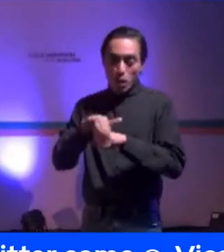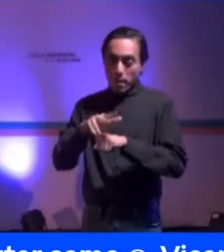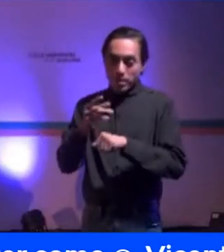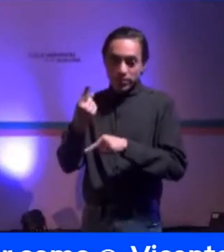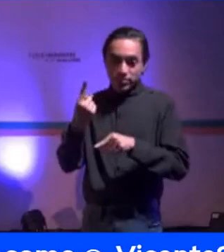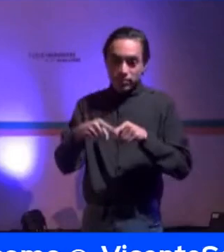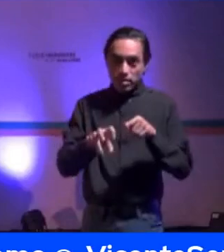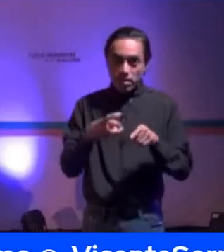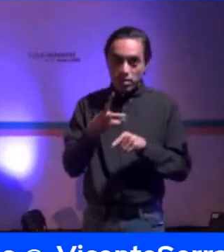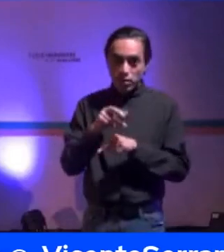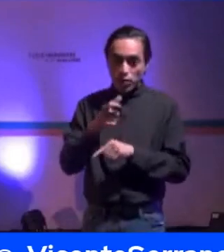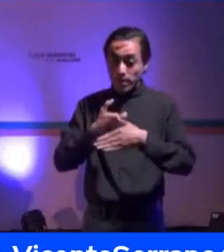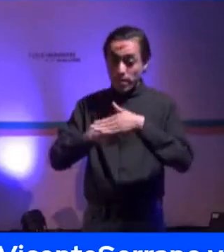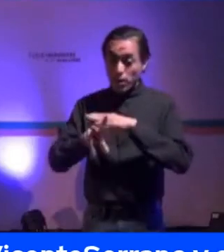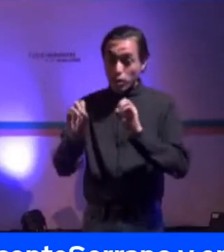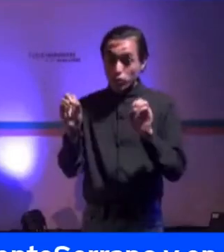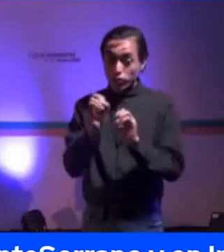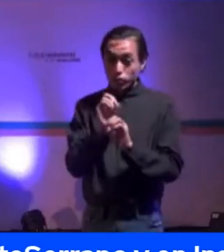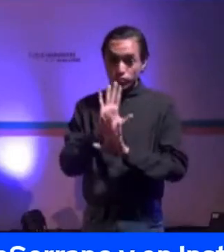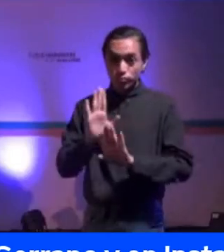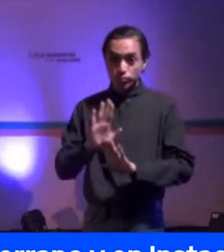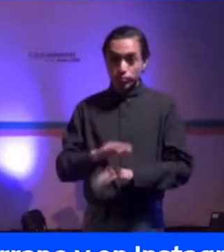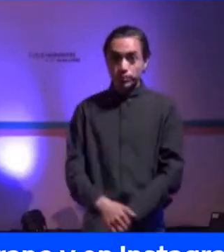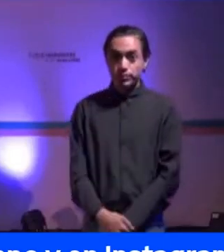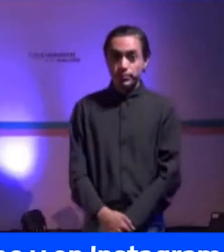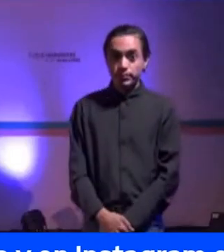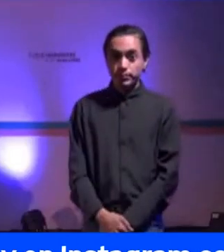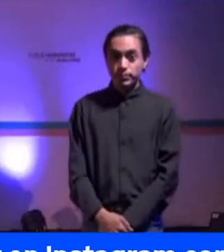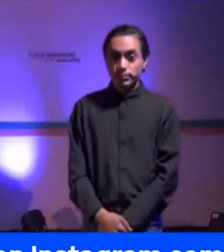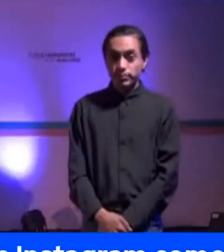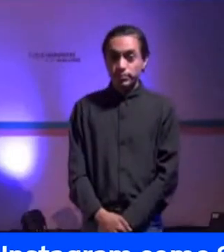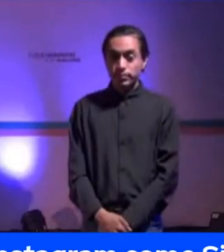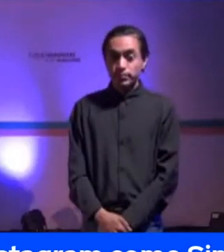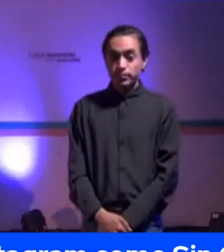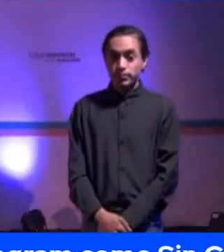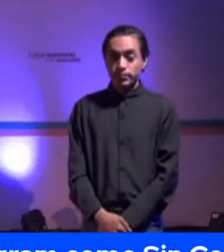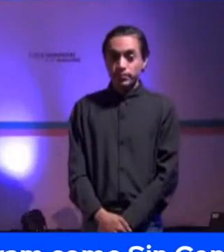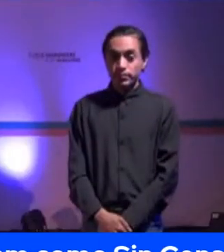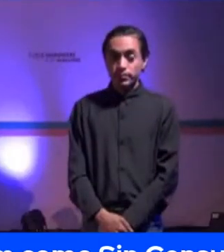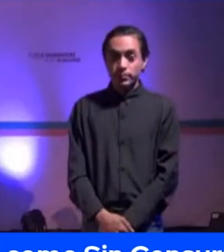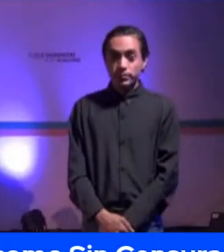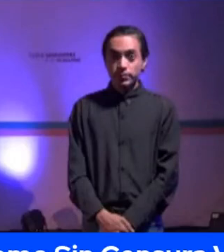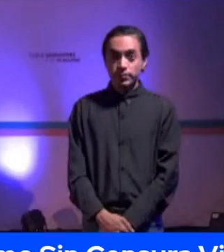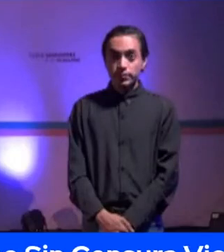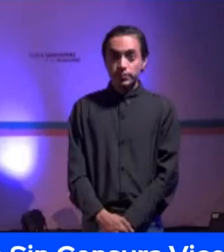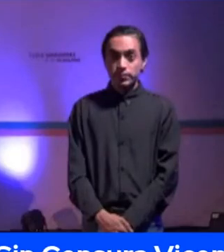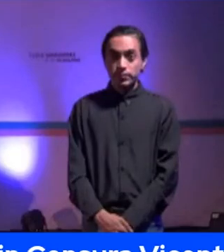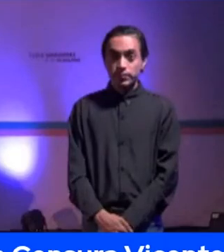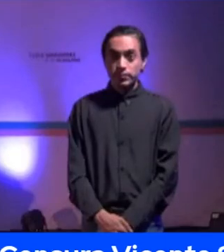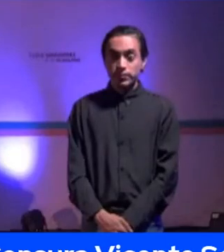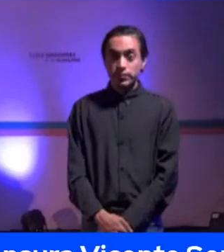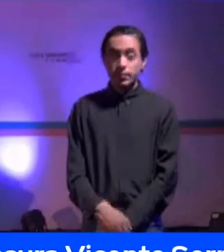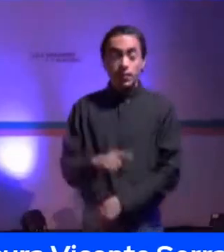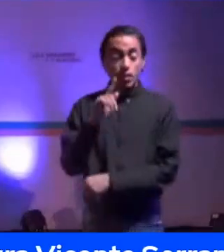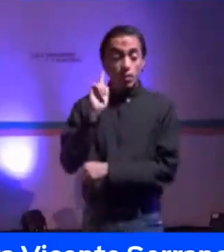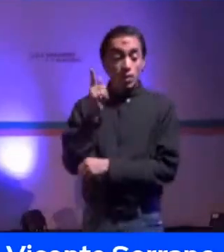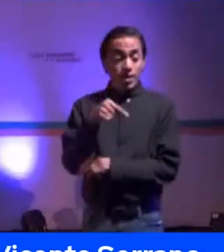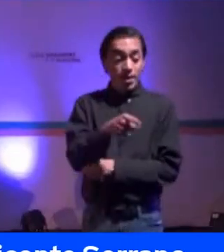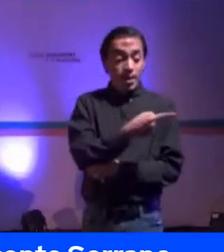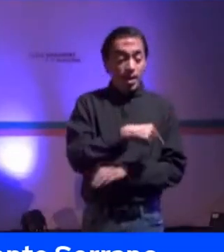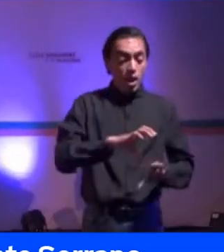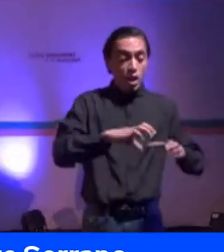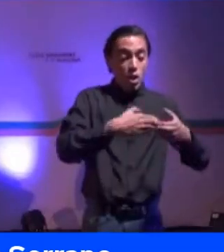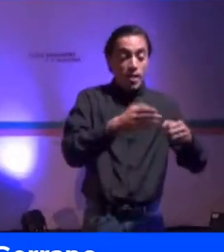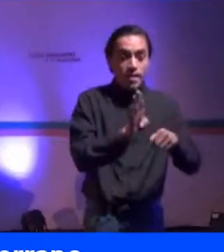se van a beneficiar, esperemos muy pronto, de lo que va dejando este gobierno